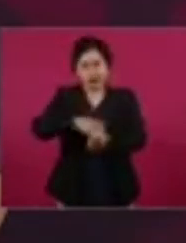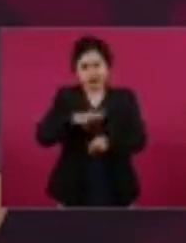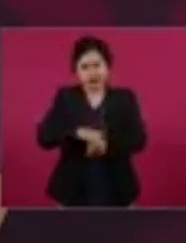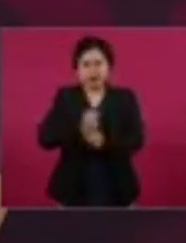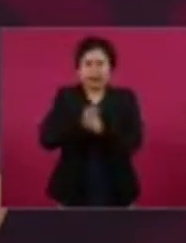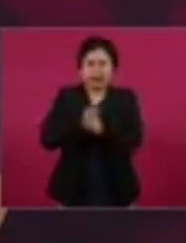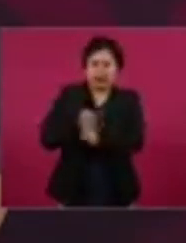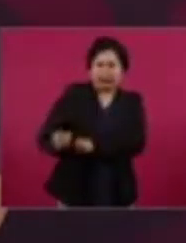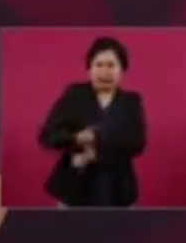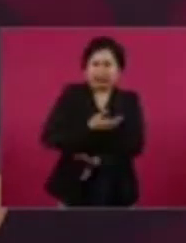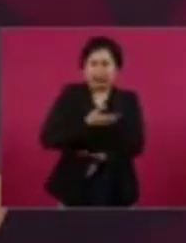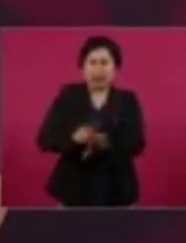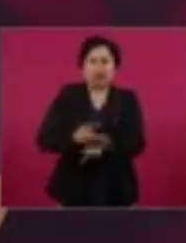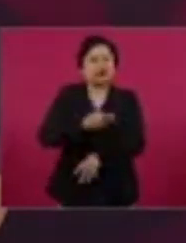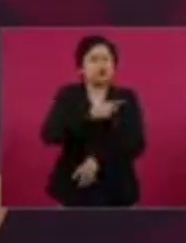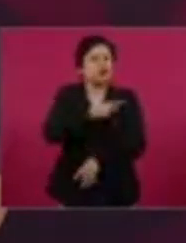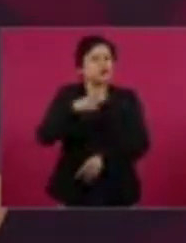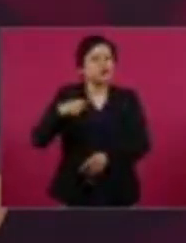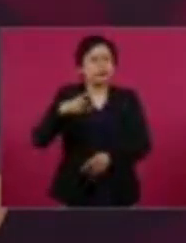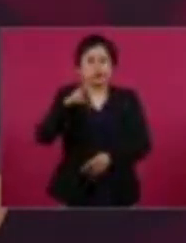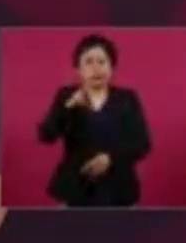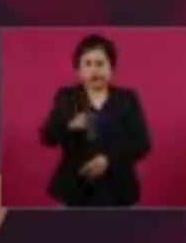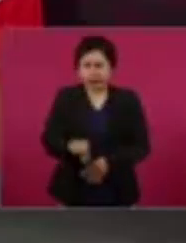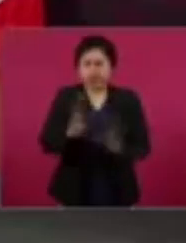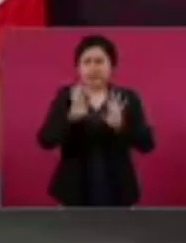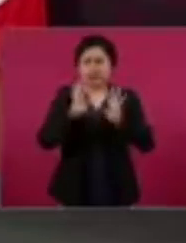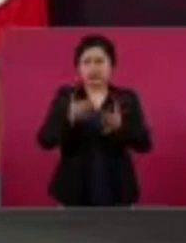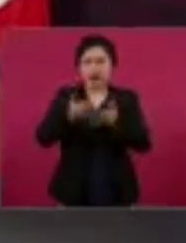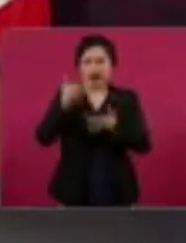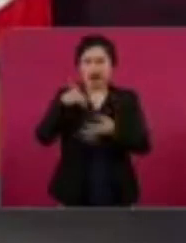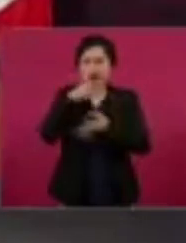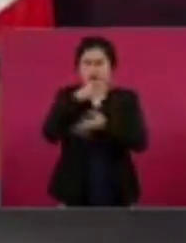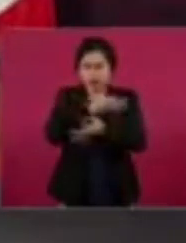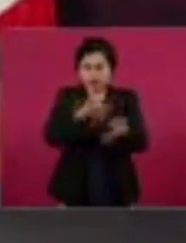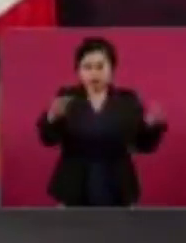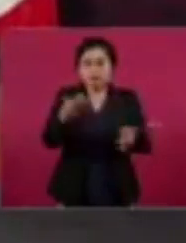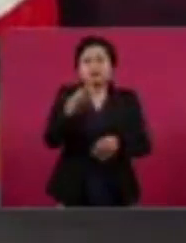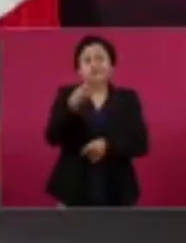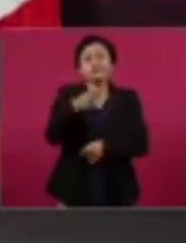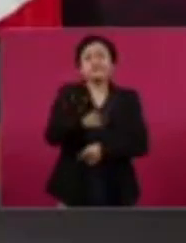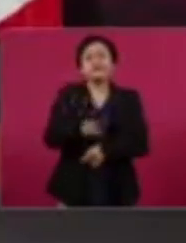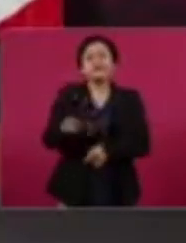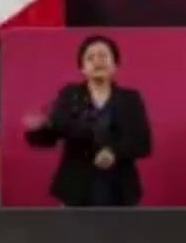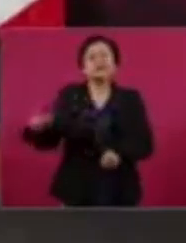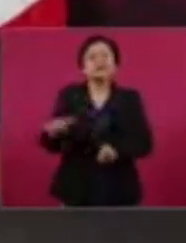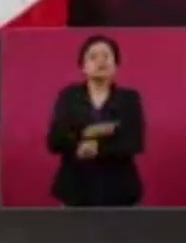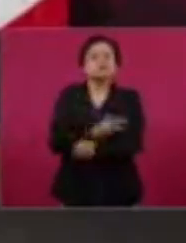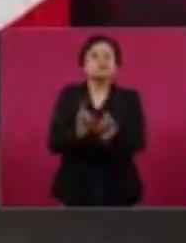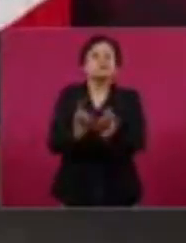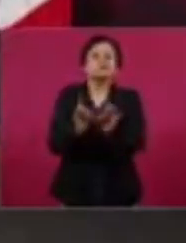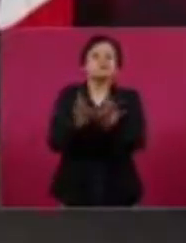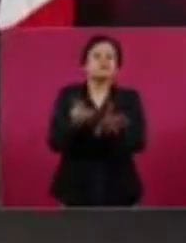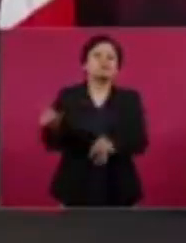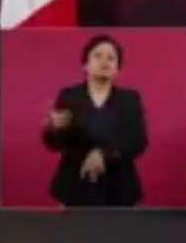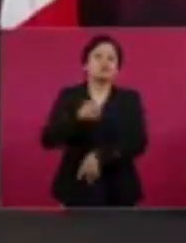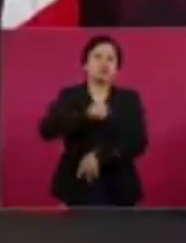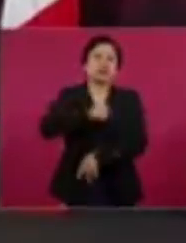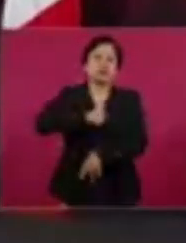caso, lamentablemente, hubo represión. represión y